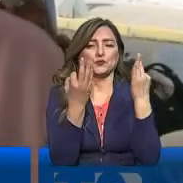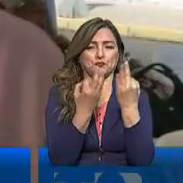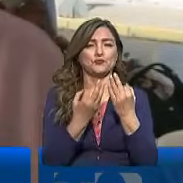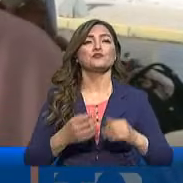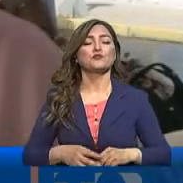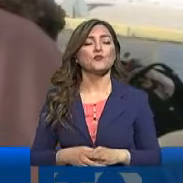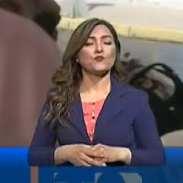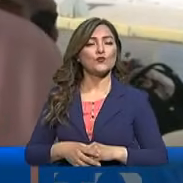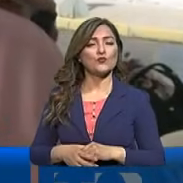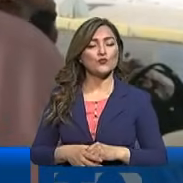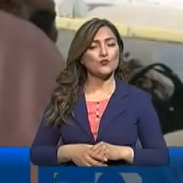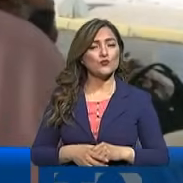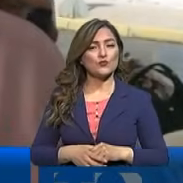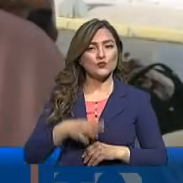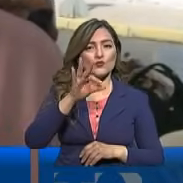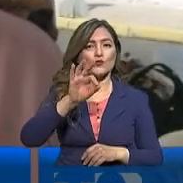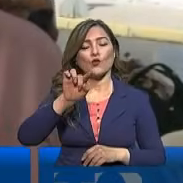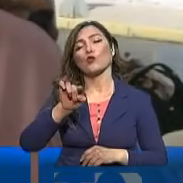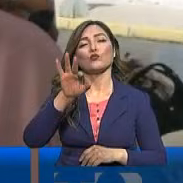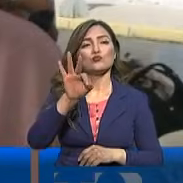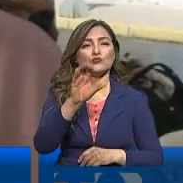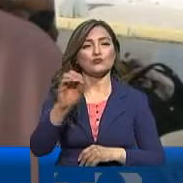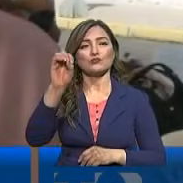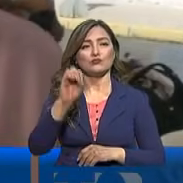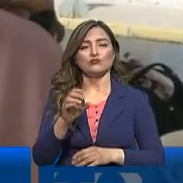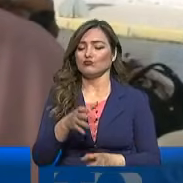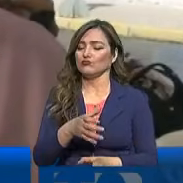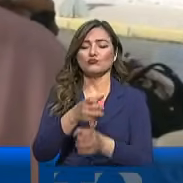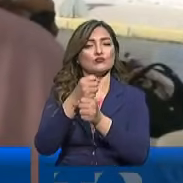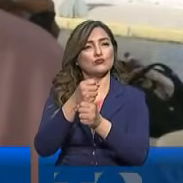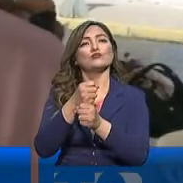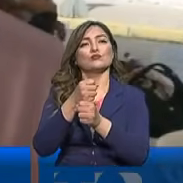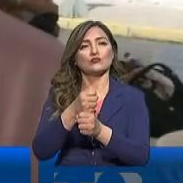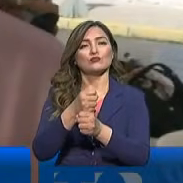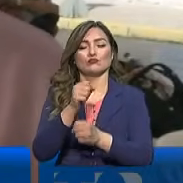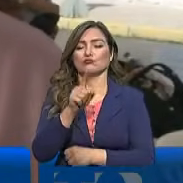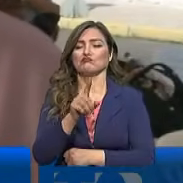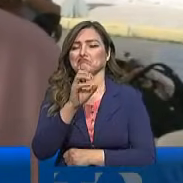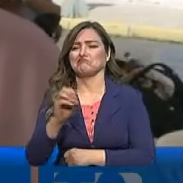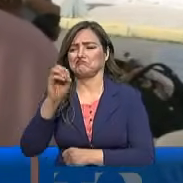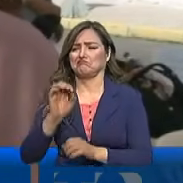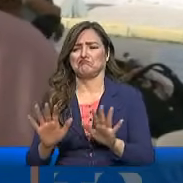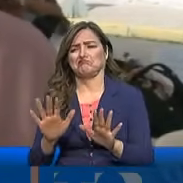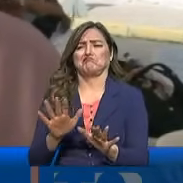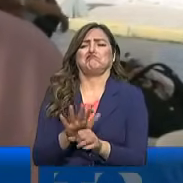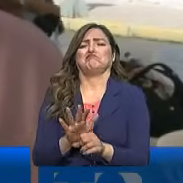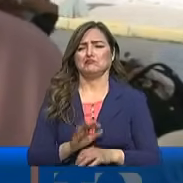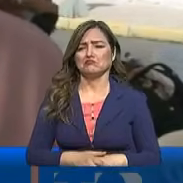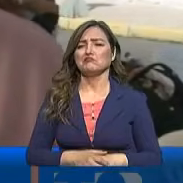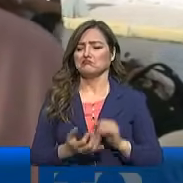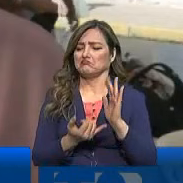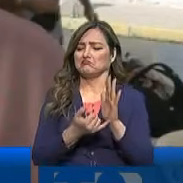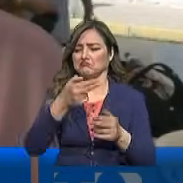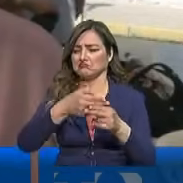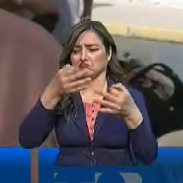entregados a sus familiares. 9.99% de efectividad, que son los cuerpos, por no decir el 100%. Y lo mismo que han sido